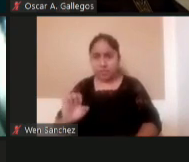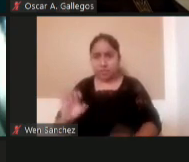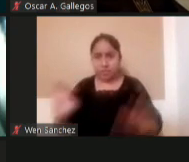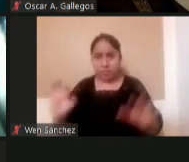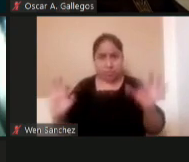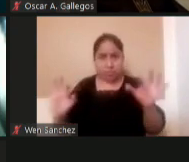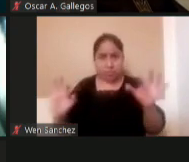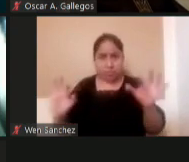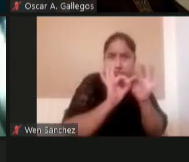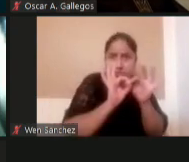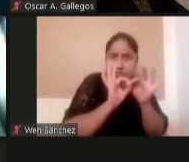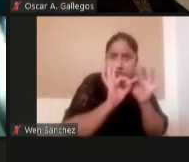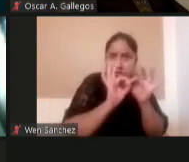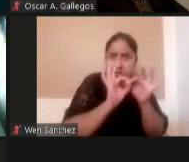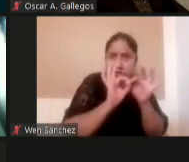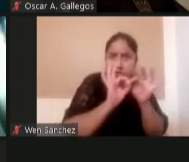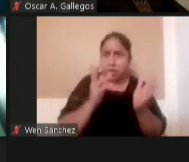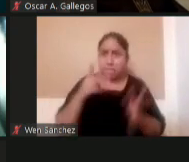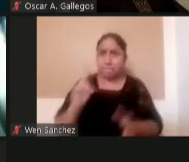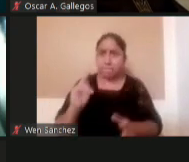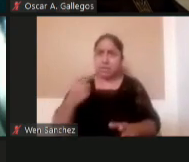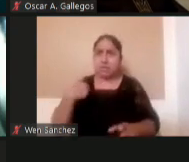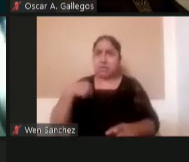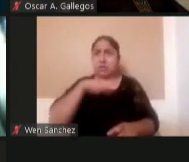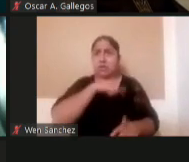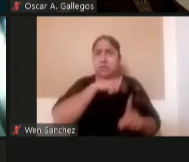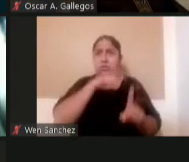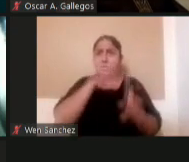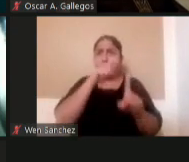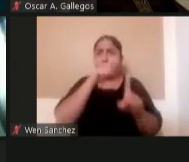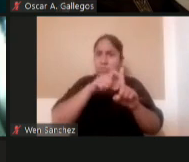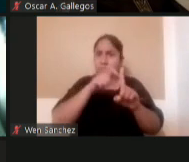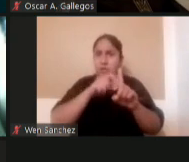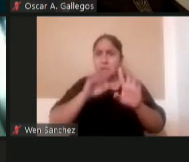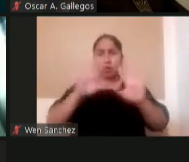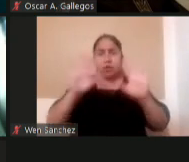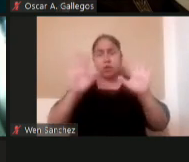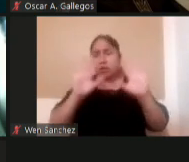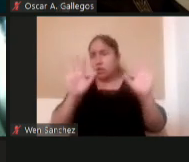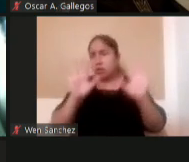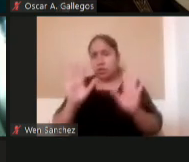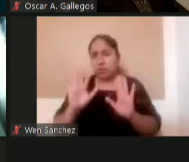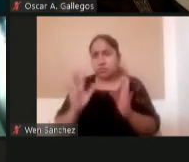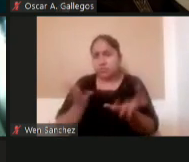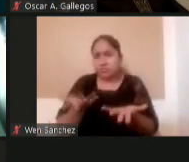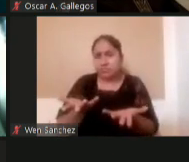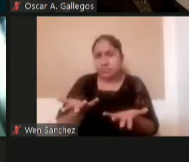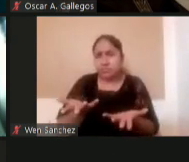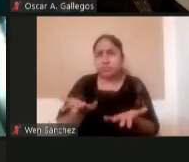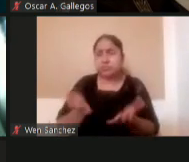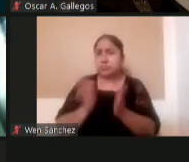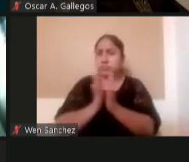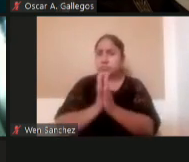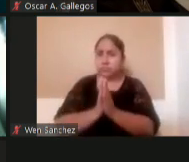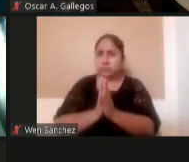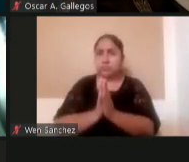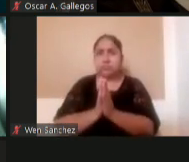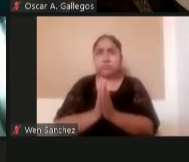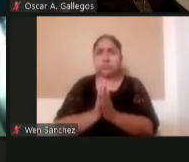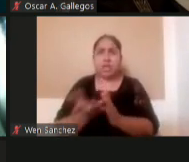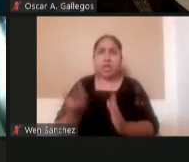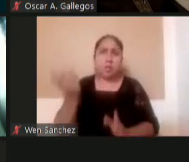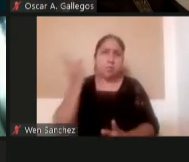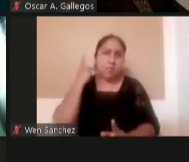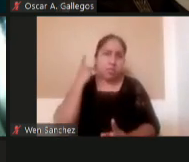estatal. Entonces yo sí pediría, sí, con demasiado respeto, de que no se politicen las situaciones,